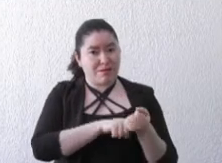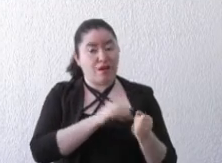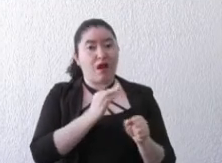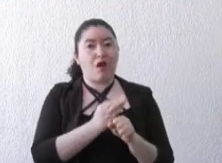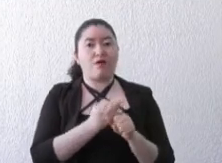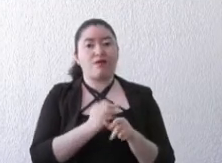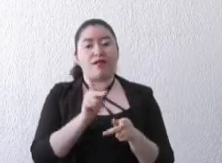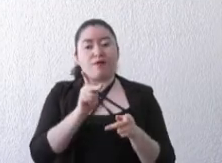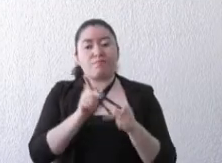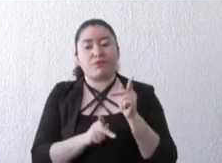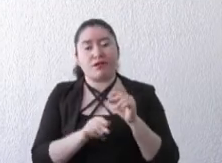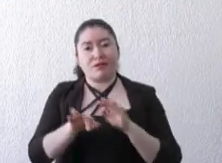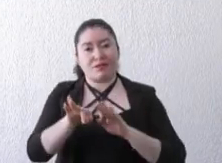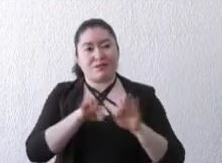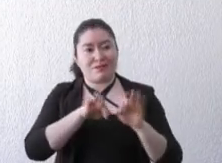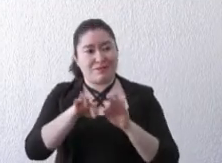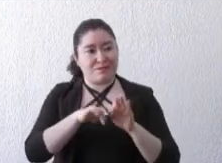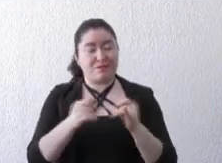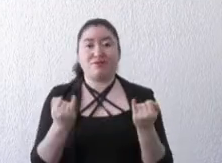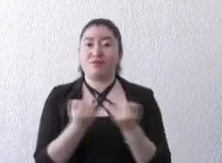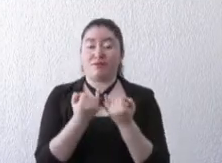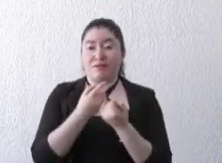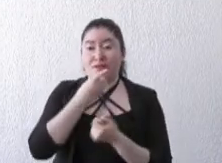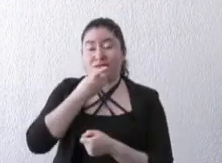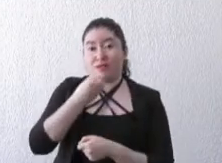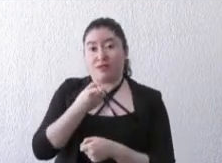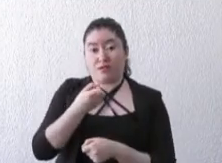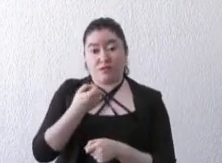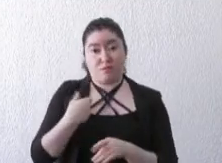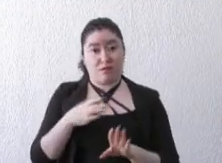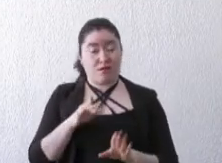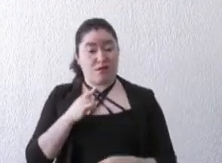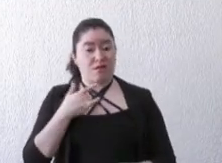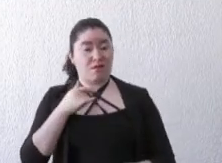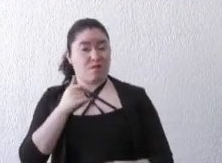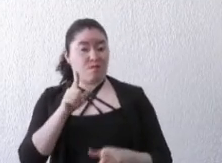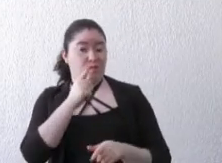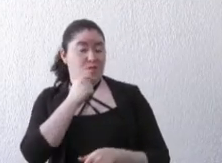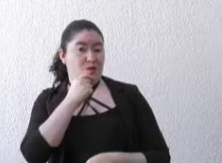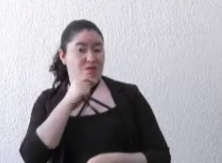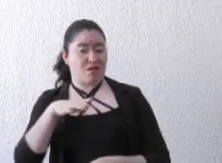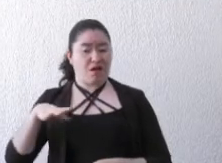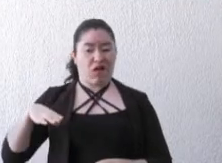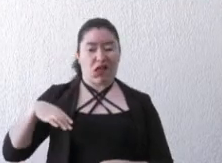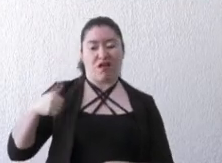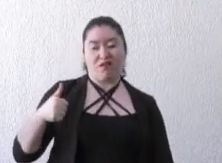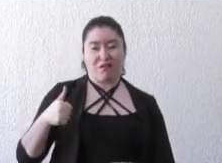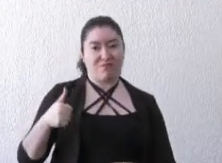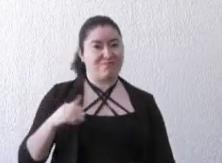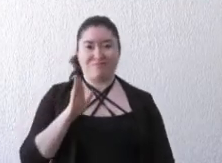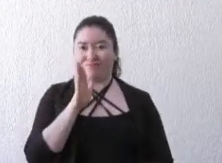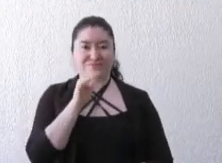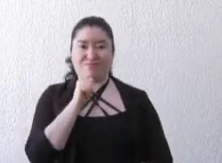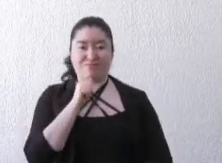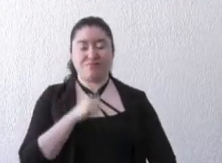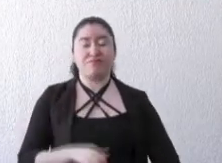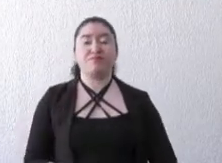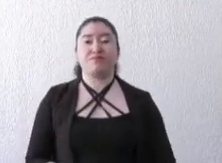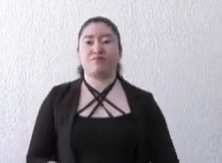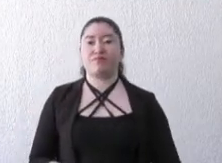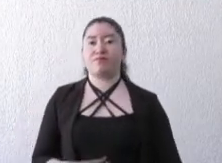y repito y reitero lo que he dicho, no se permite el abuso policial en la Ciudad de México. Y por otro lado,